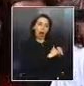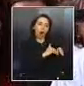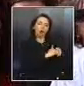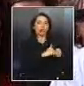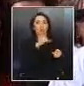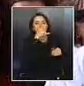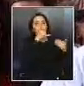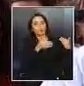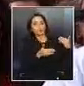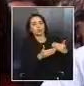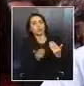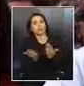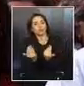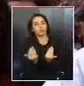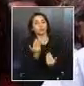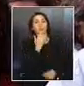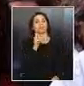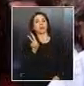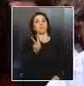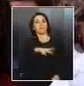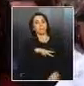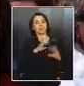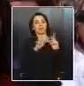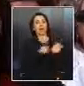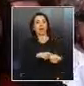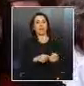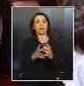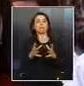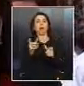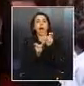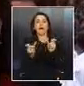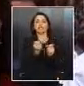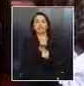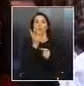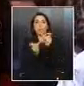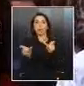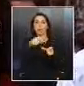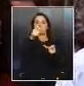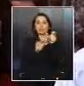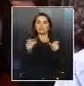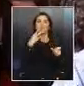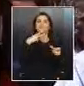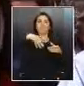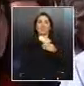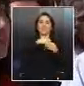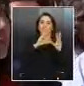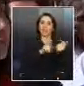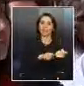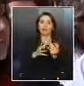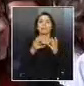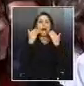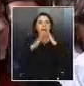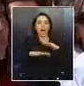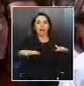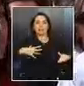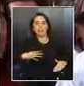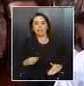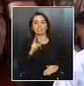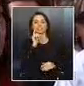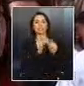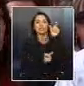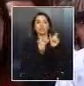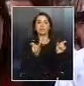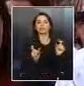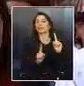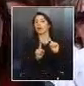tiempo pero también premia a las familias más numerosas con más niños las que tienen miembros con algún tipo de de